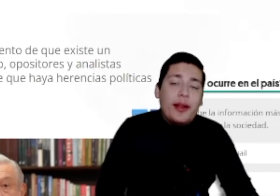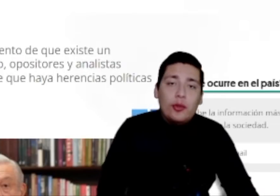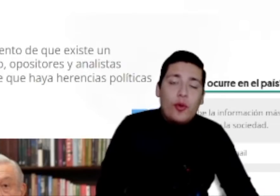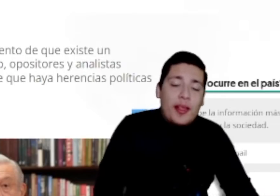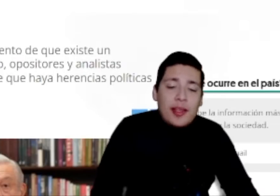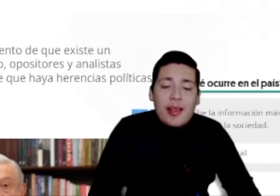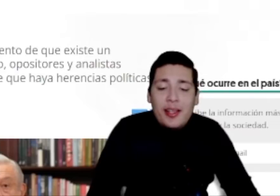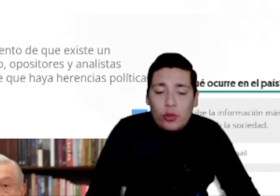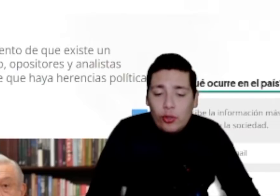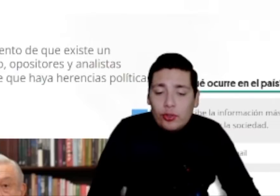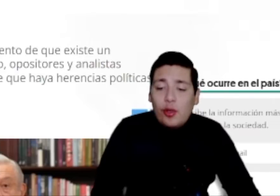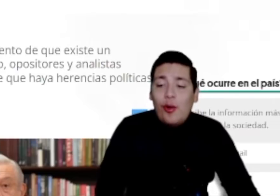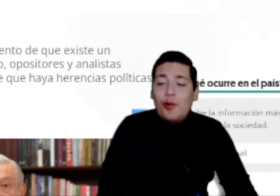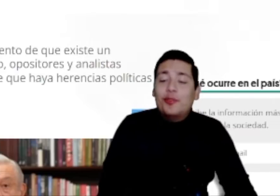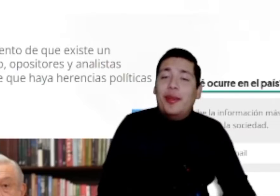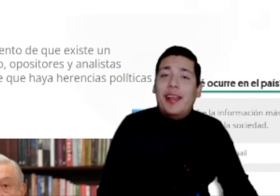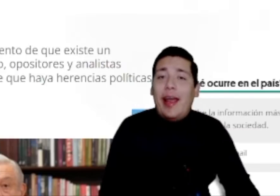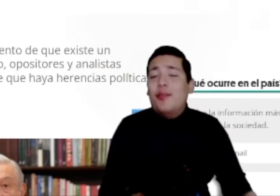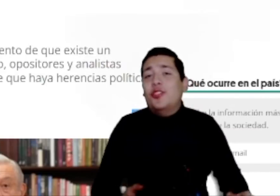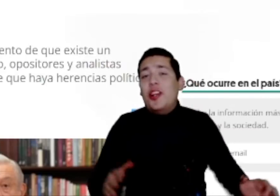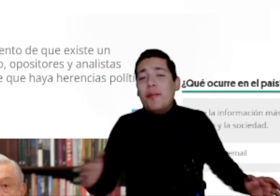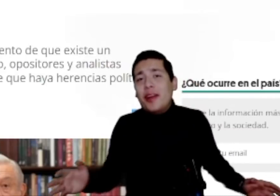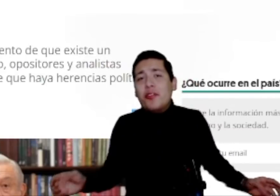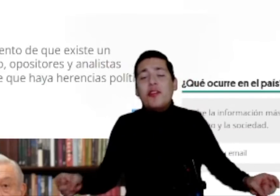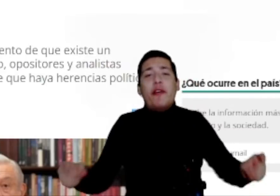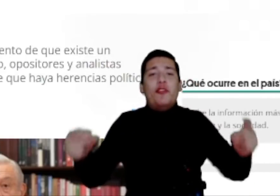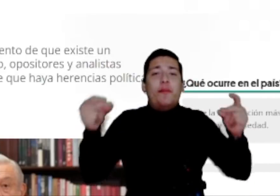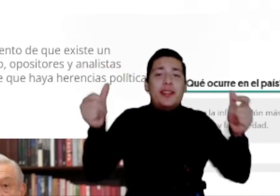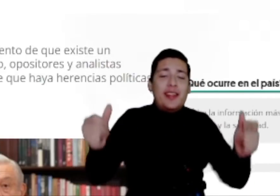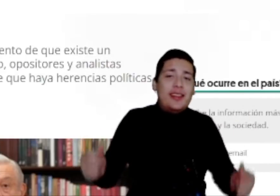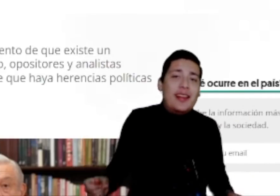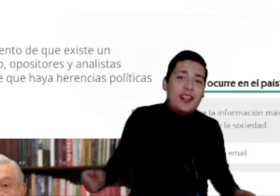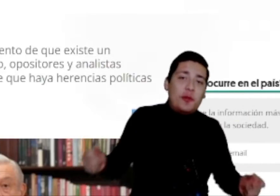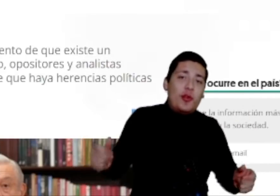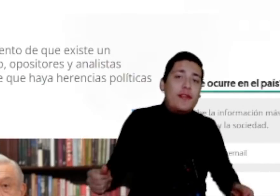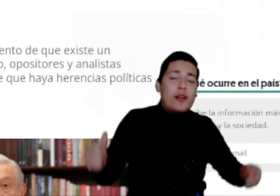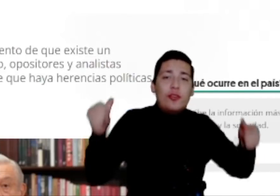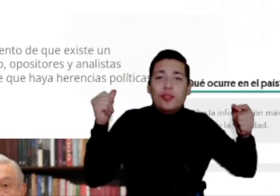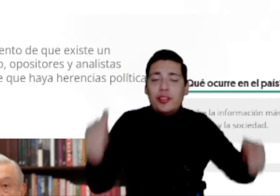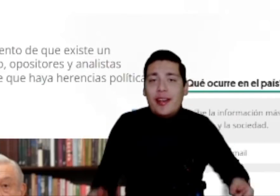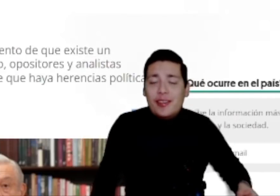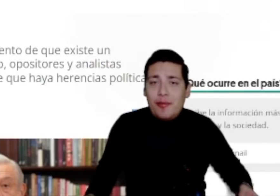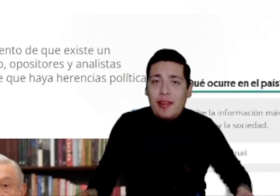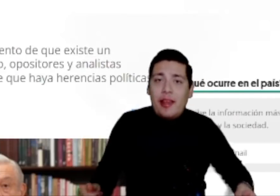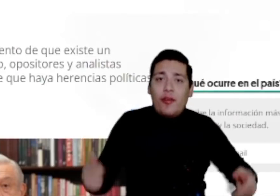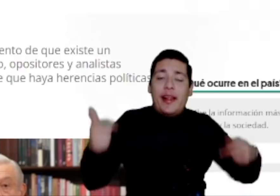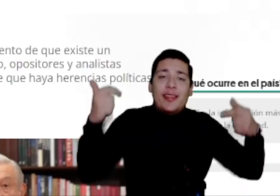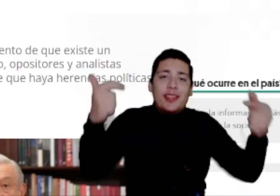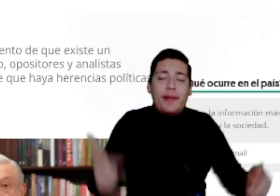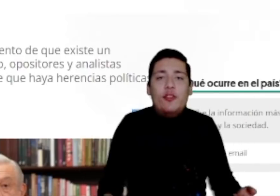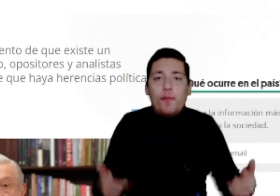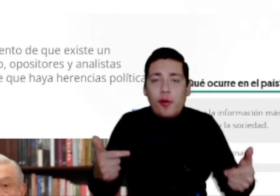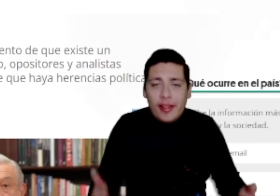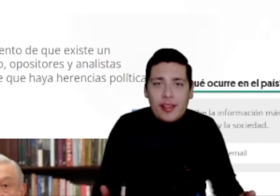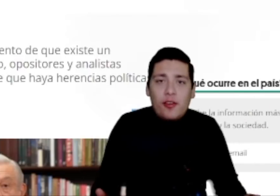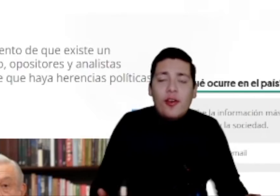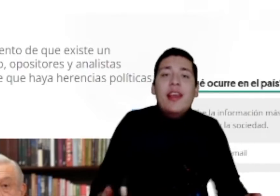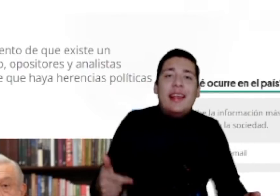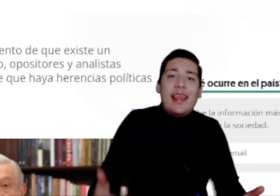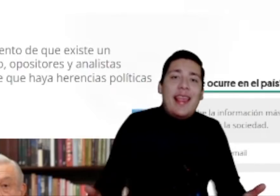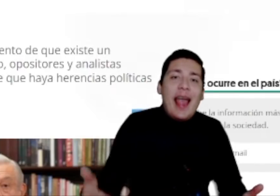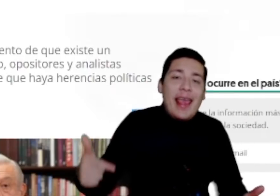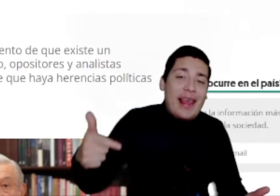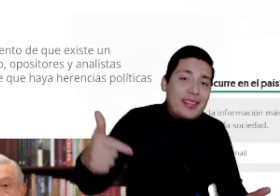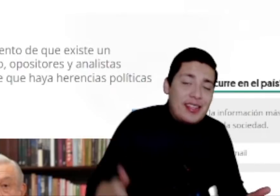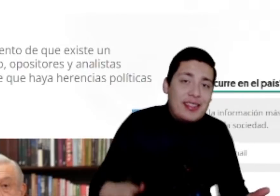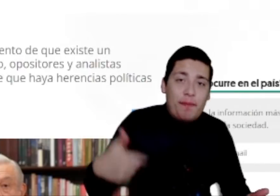noticia para todas y todos los mexicanos. Sin embargo, en cuanto el presidente Andrés Manuel dio a conocer este video y el testamento político